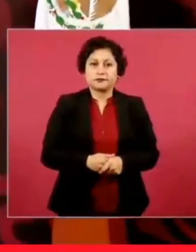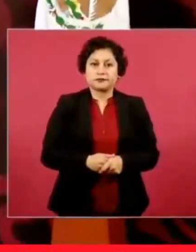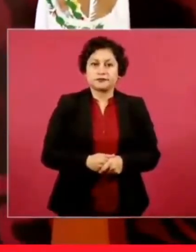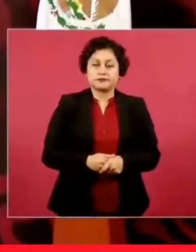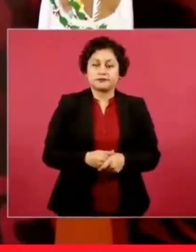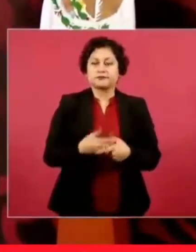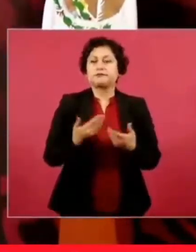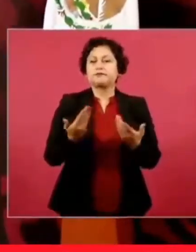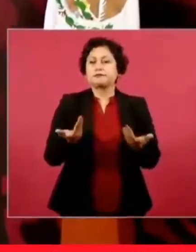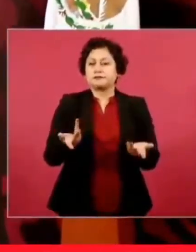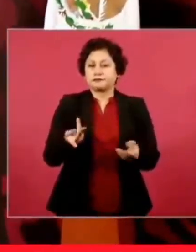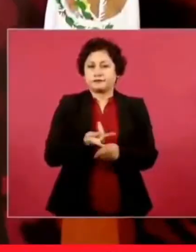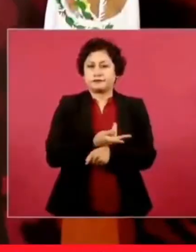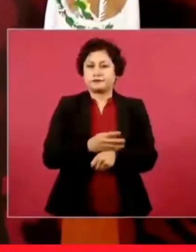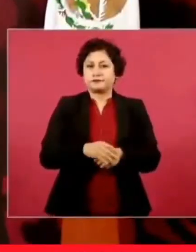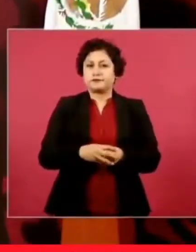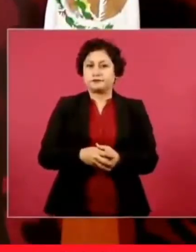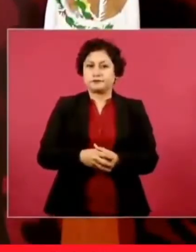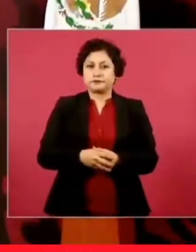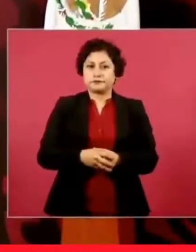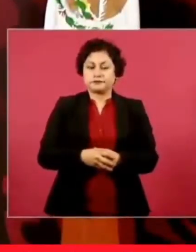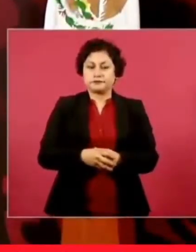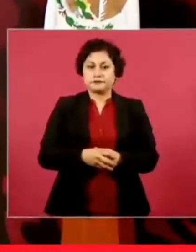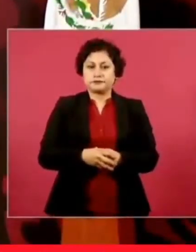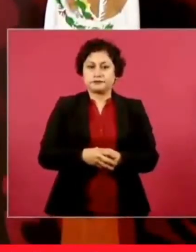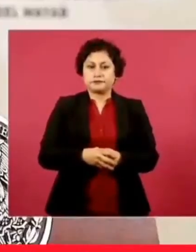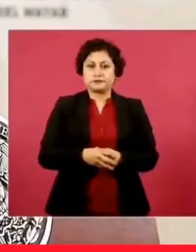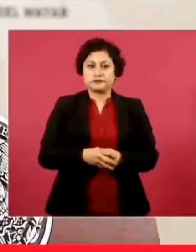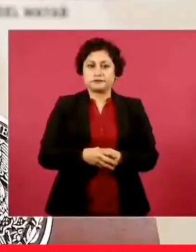¿Qué son estos?